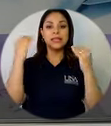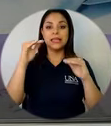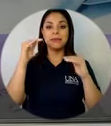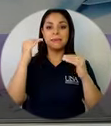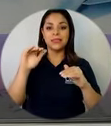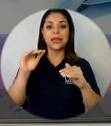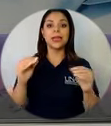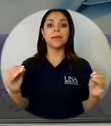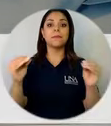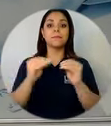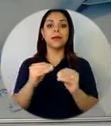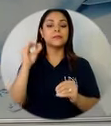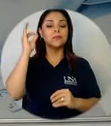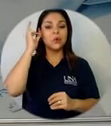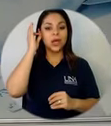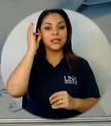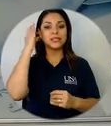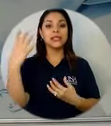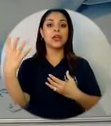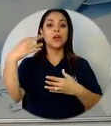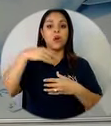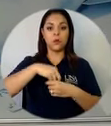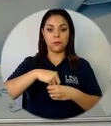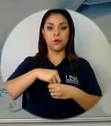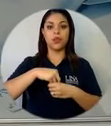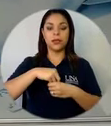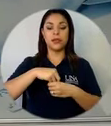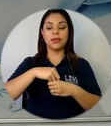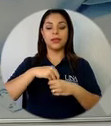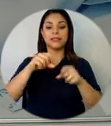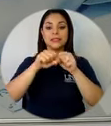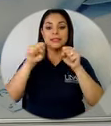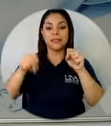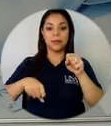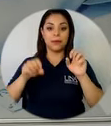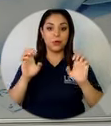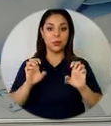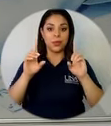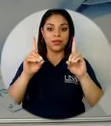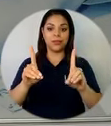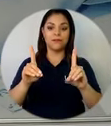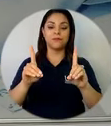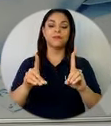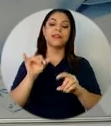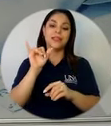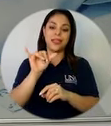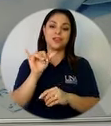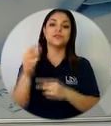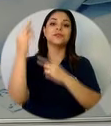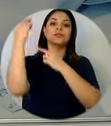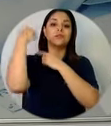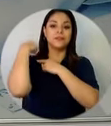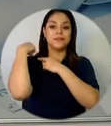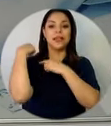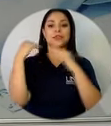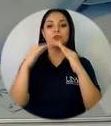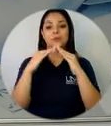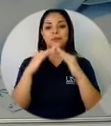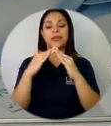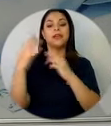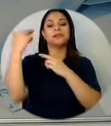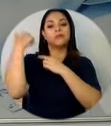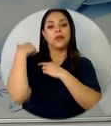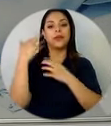que limitan que más mujeres se incorporen al sistema educativo. Y entre esos están las responsabilidades domésticas y el cuidado del